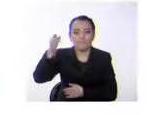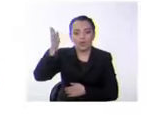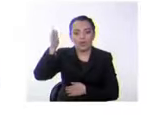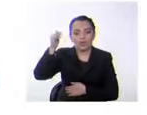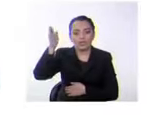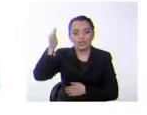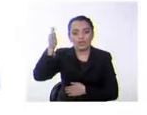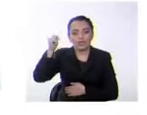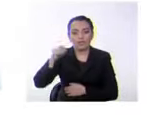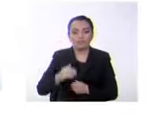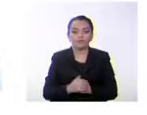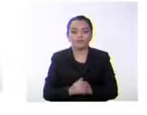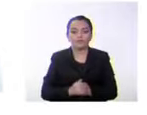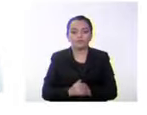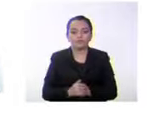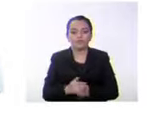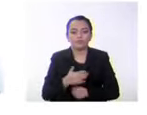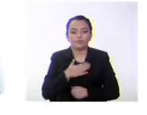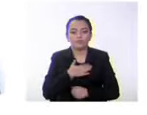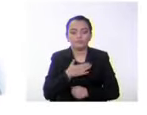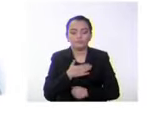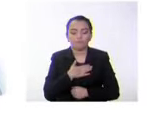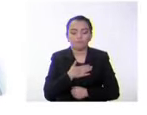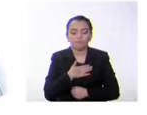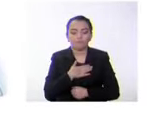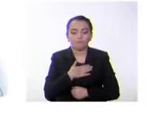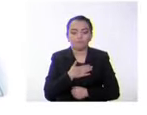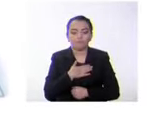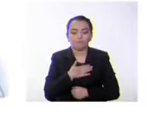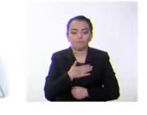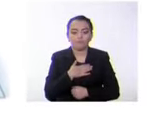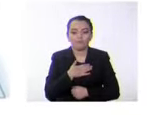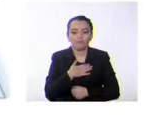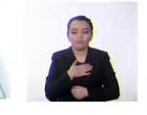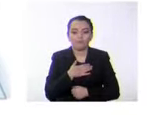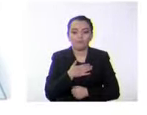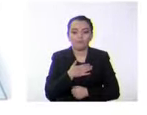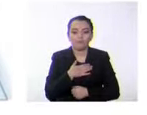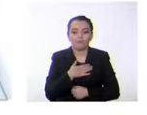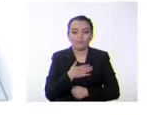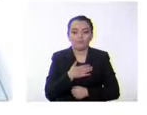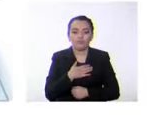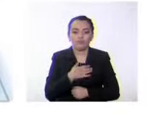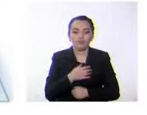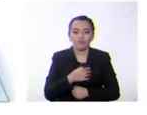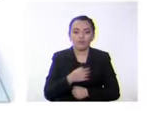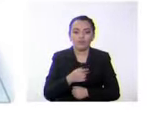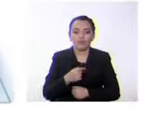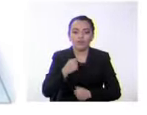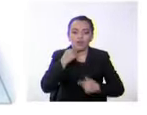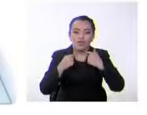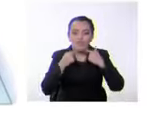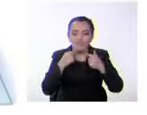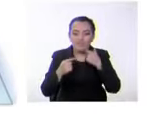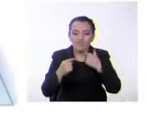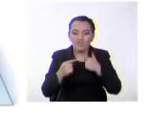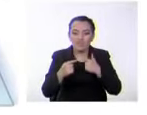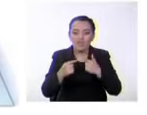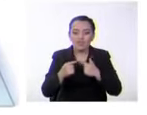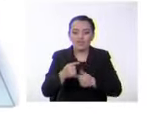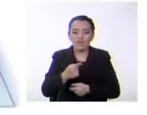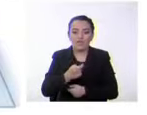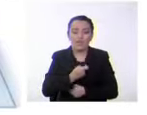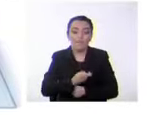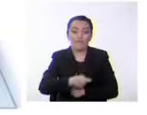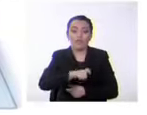donde tenemos al señor español, ¿verdad?, o el peninsular, podríamos decirlo así. Después le siguen